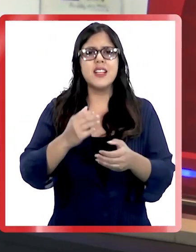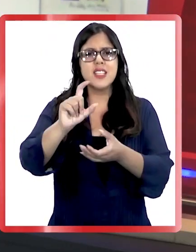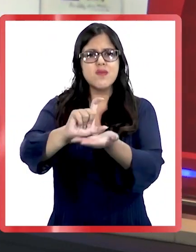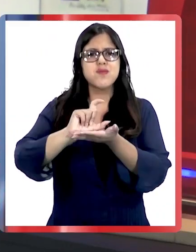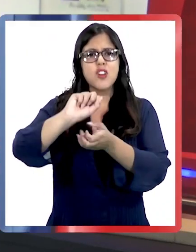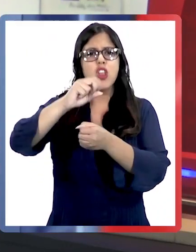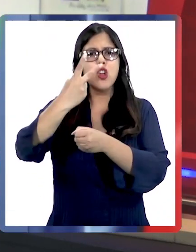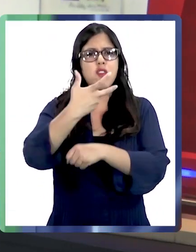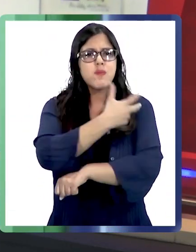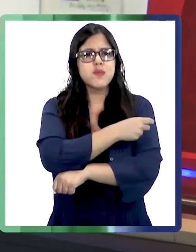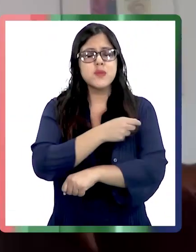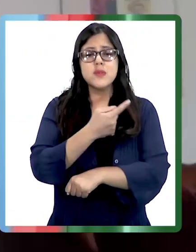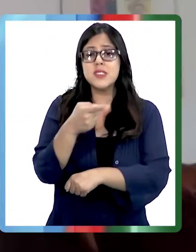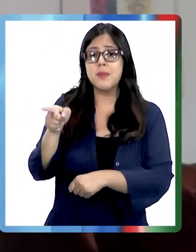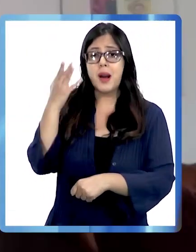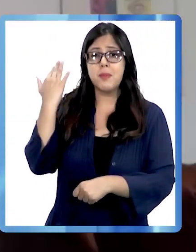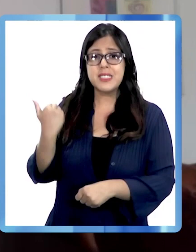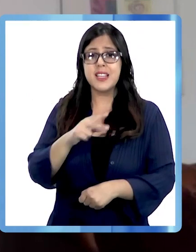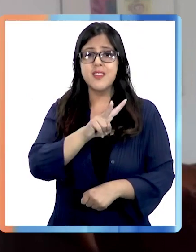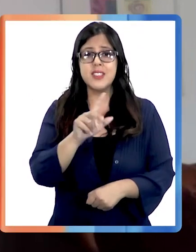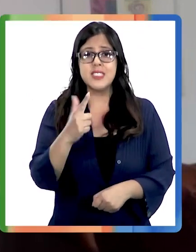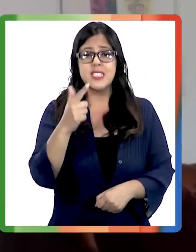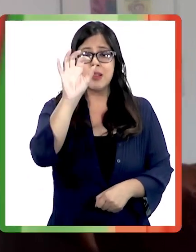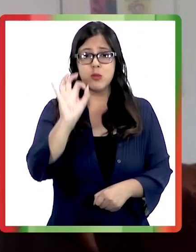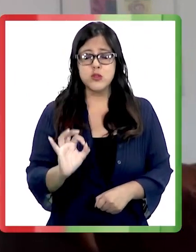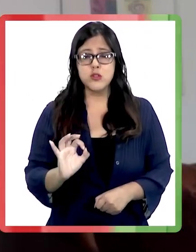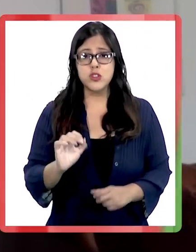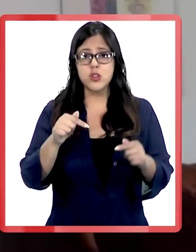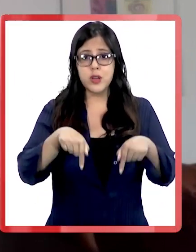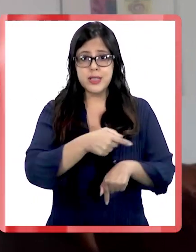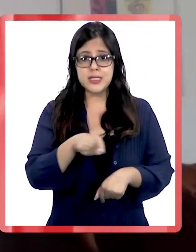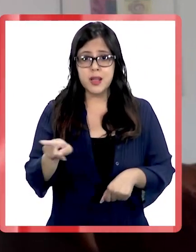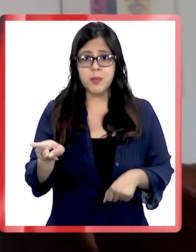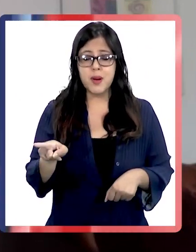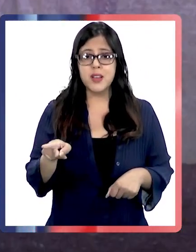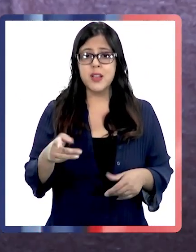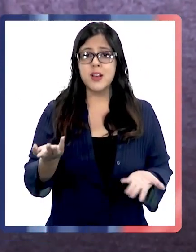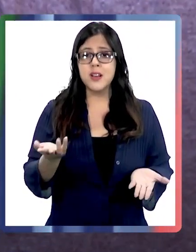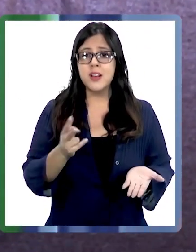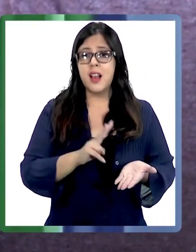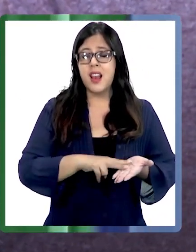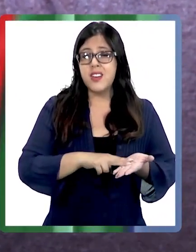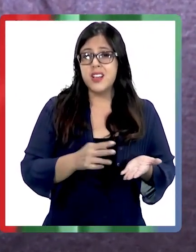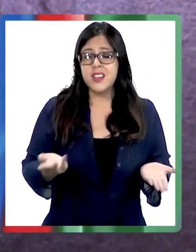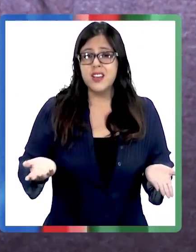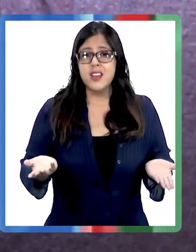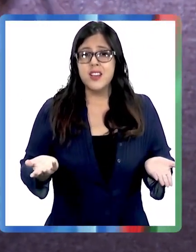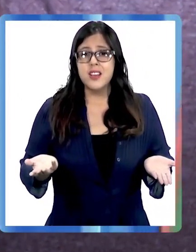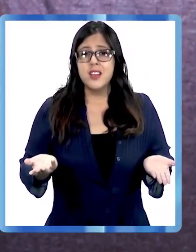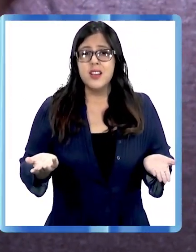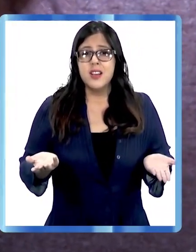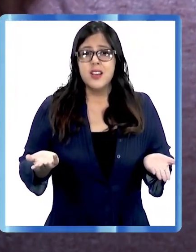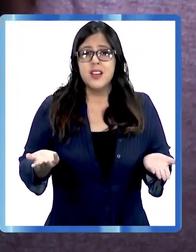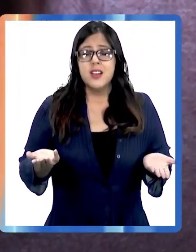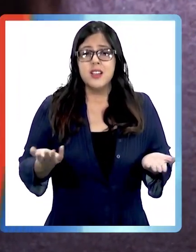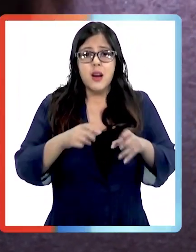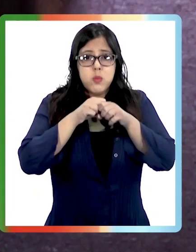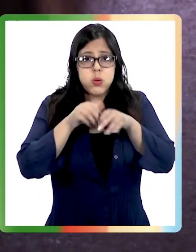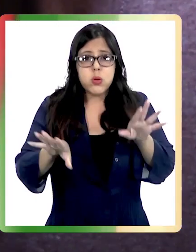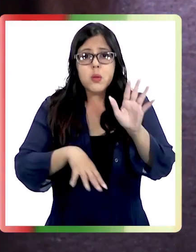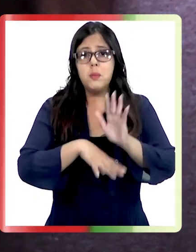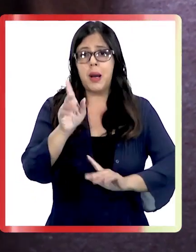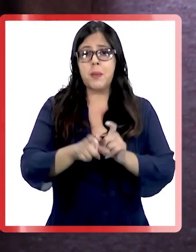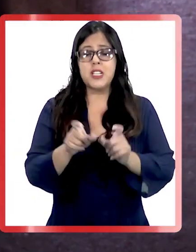de la vacunación bivalente? La semana pasada estábamos en un 27%, esta semana la verdad es que ha habido más llegada de